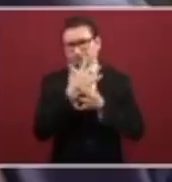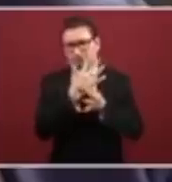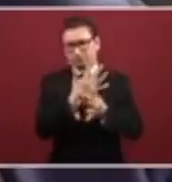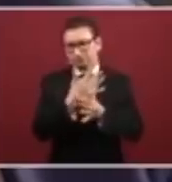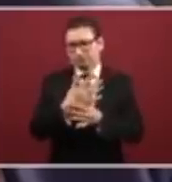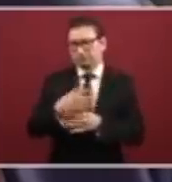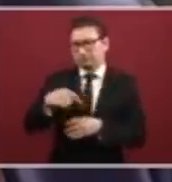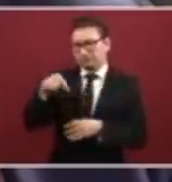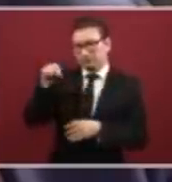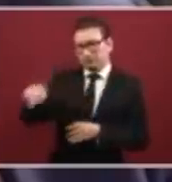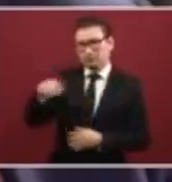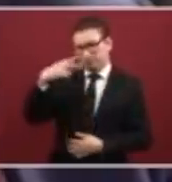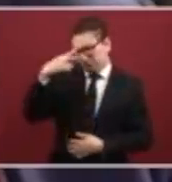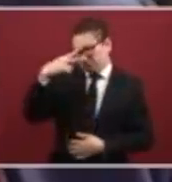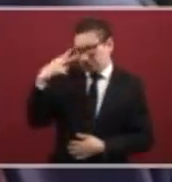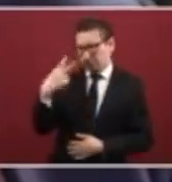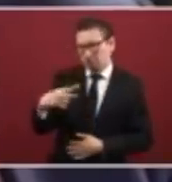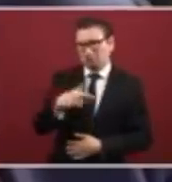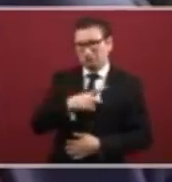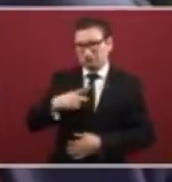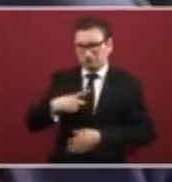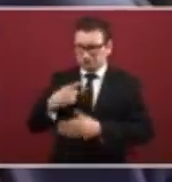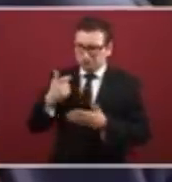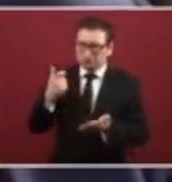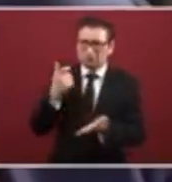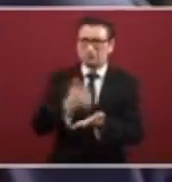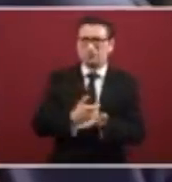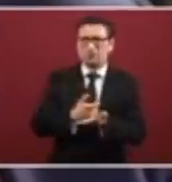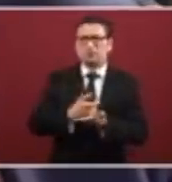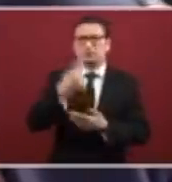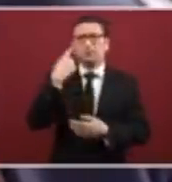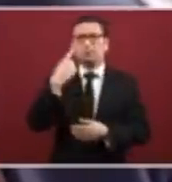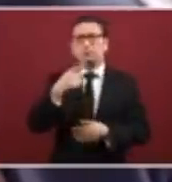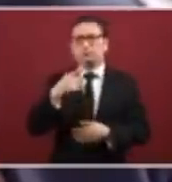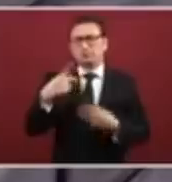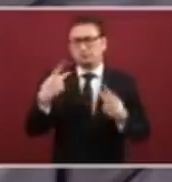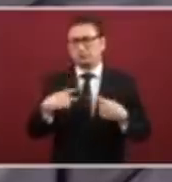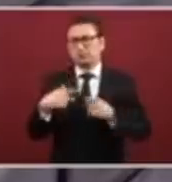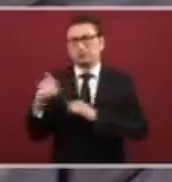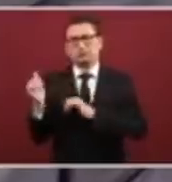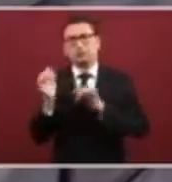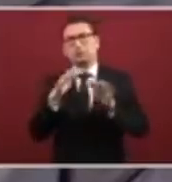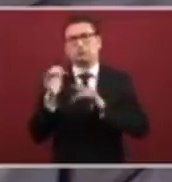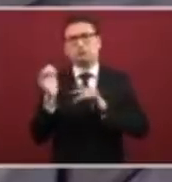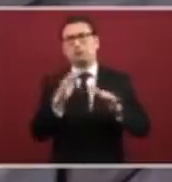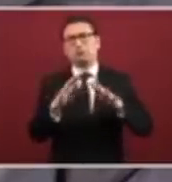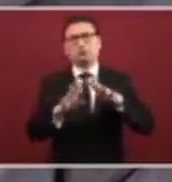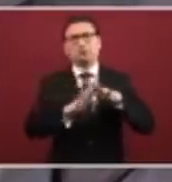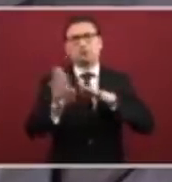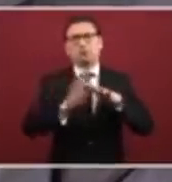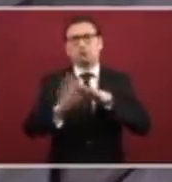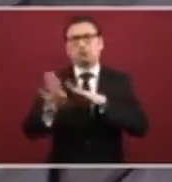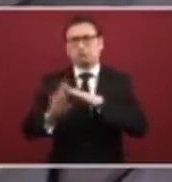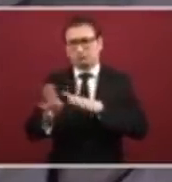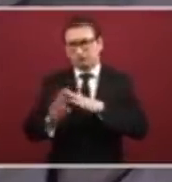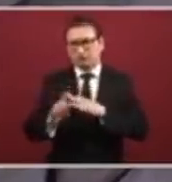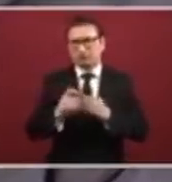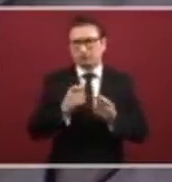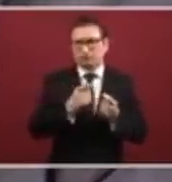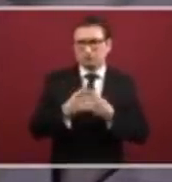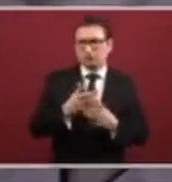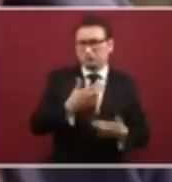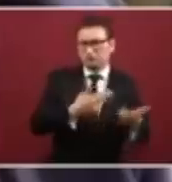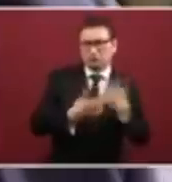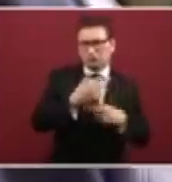hacer cargo del pago de la seguridad de todos los migrantes que están siendo repatriados hacia